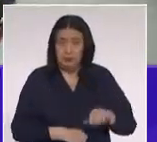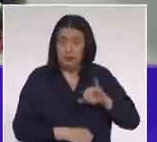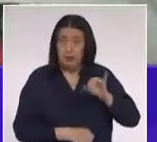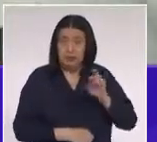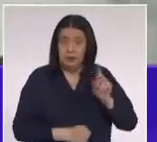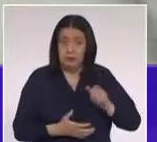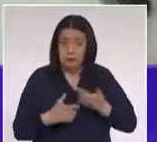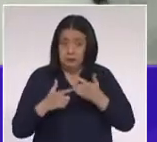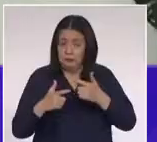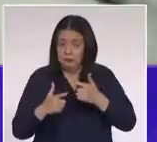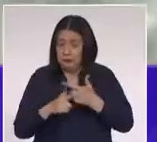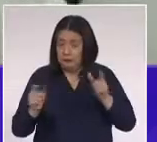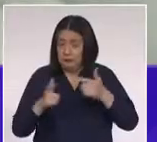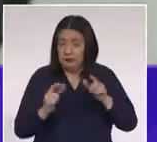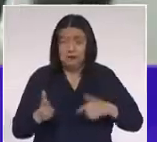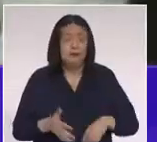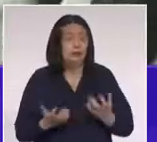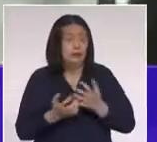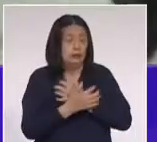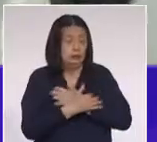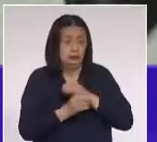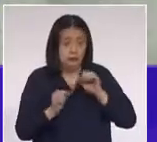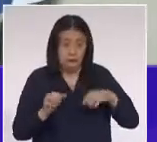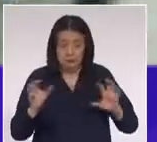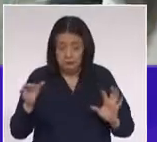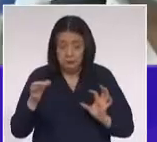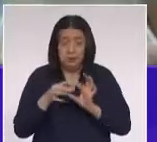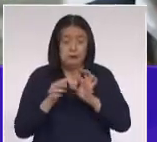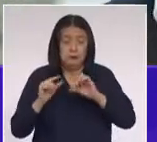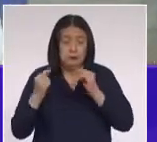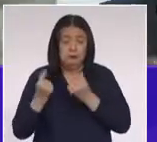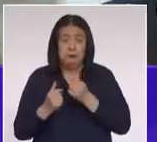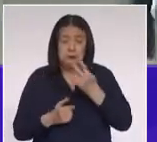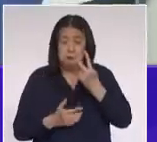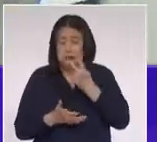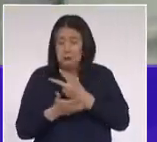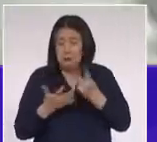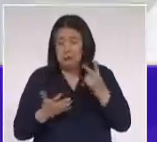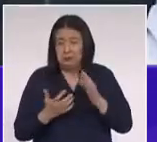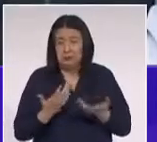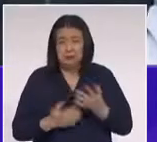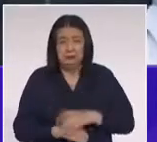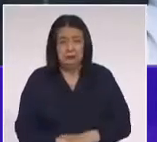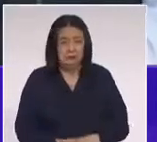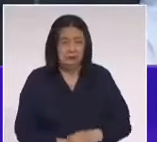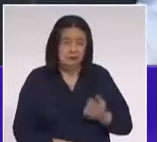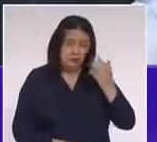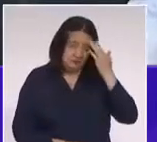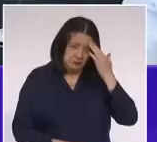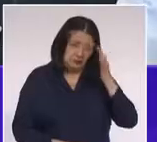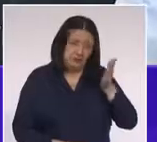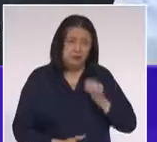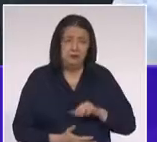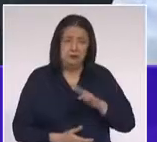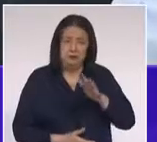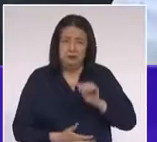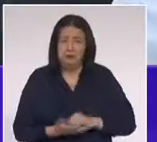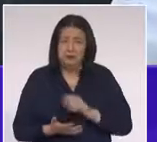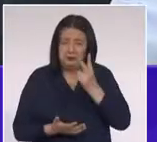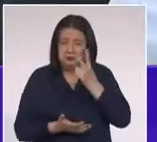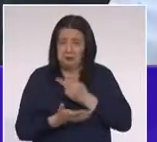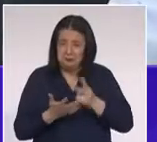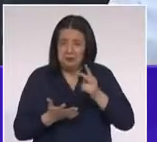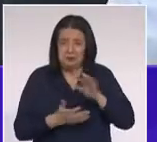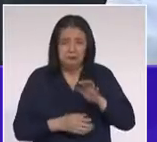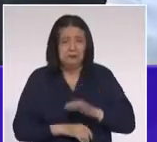La Libertad, Lambayeque y otras ciudades se sumarían a este grupo en un par de semanas. Yo sé que un promedio de dos